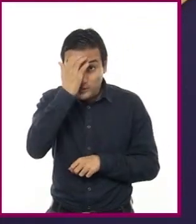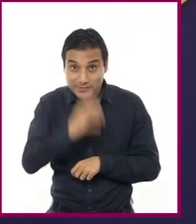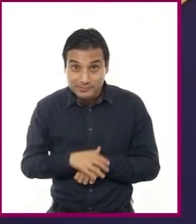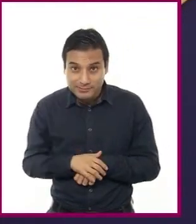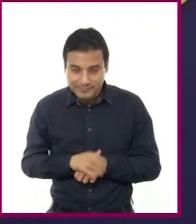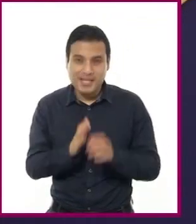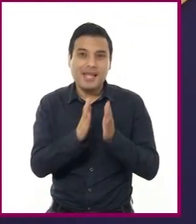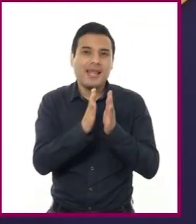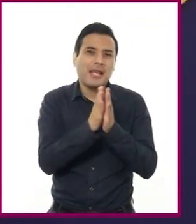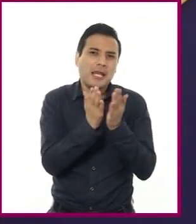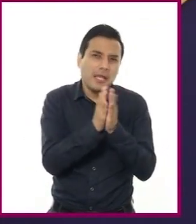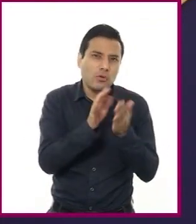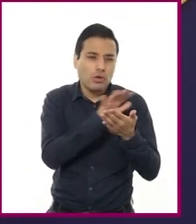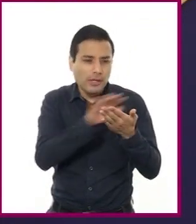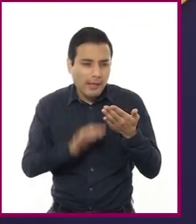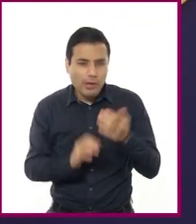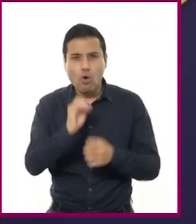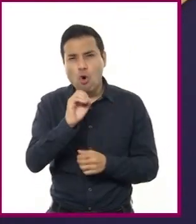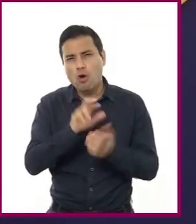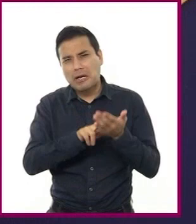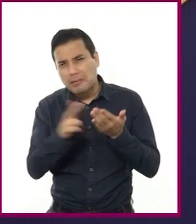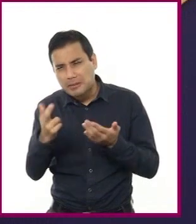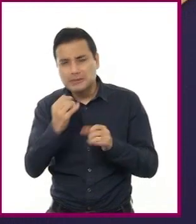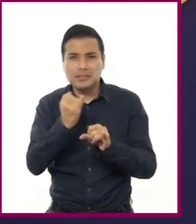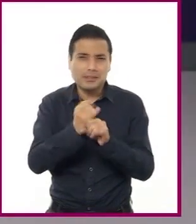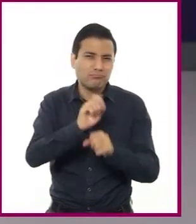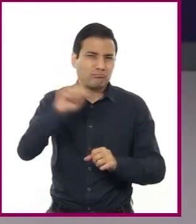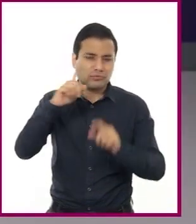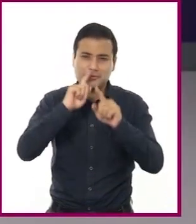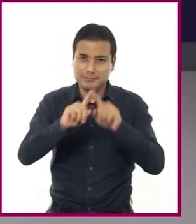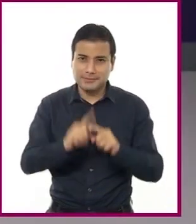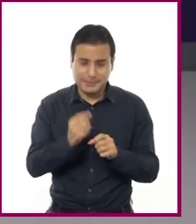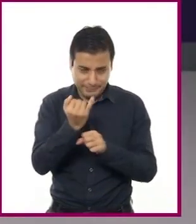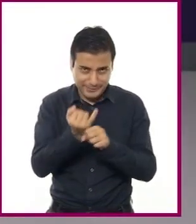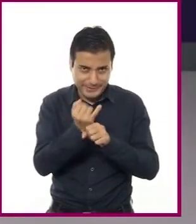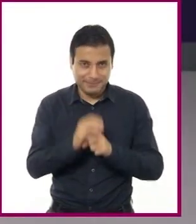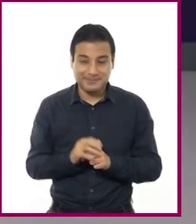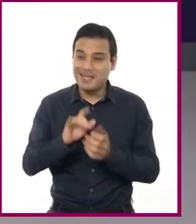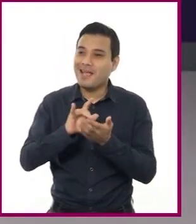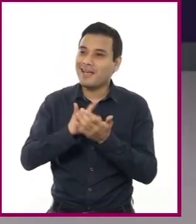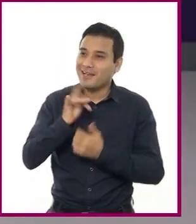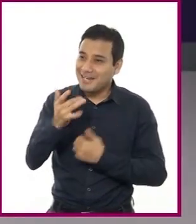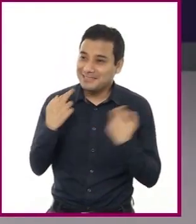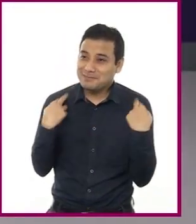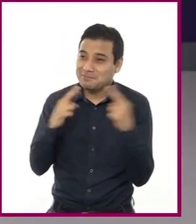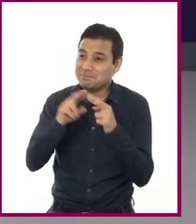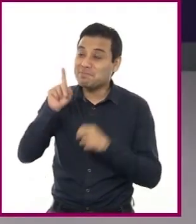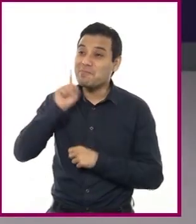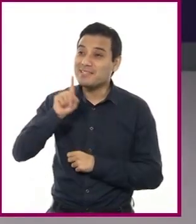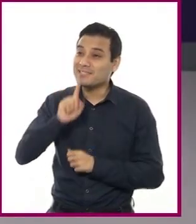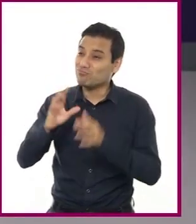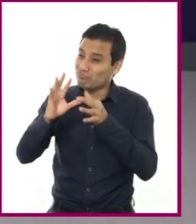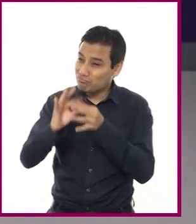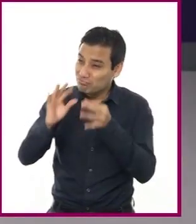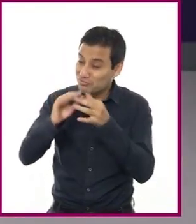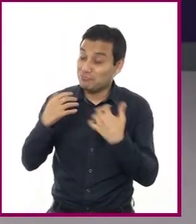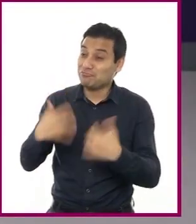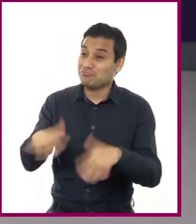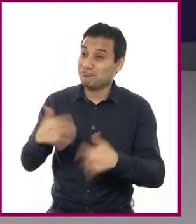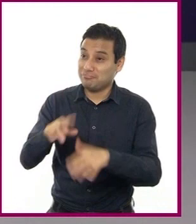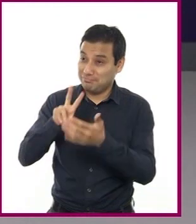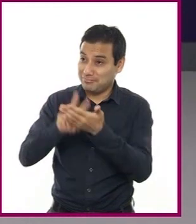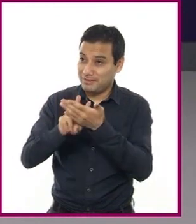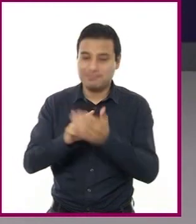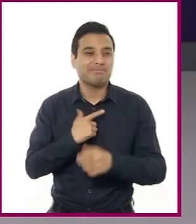su libro de texto o distintas fuentes de información confiable. Le agradecemos mucho, maestra Cindy, por su valiosa participación.